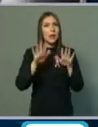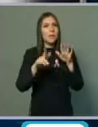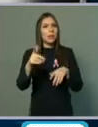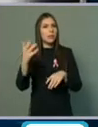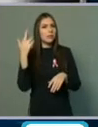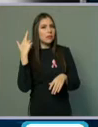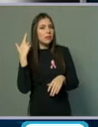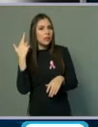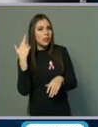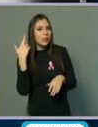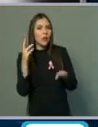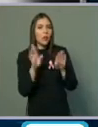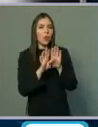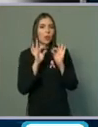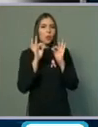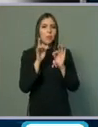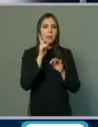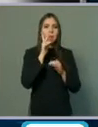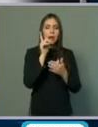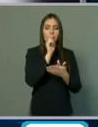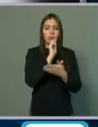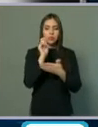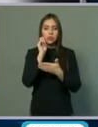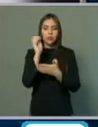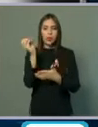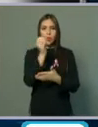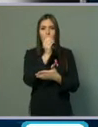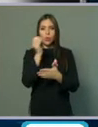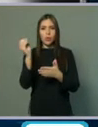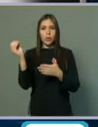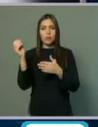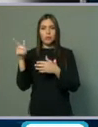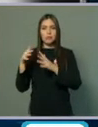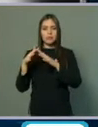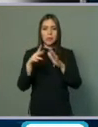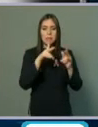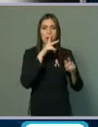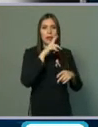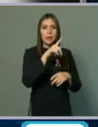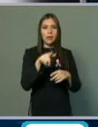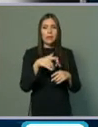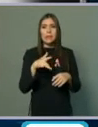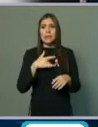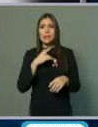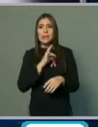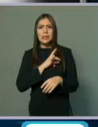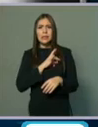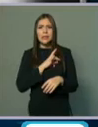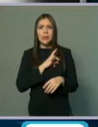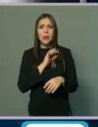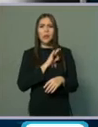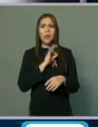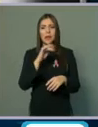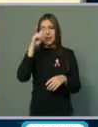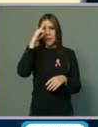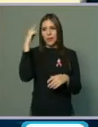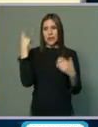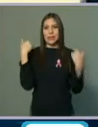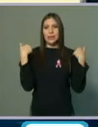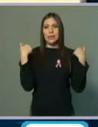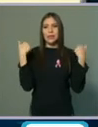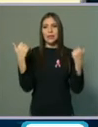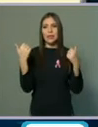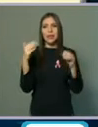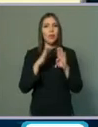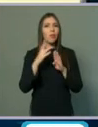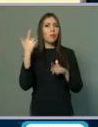con cómo está estructurada, creo que podemos dejar por un momento de preocuparnos por entenderla, empezar por ese